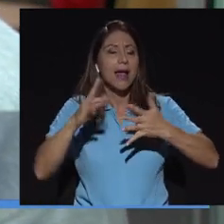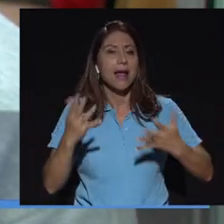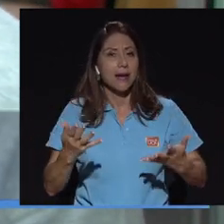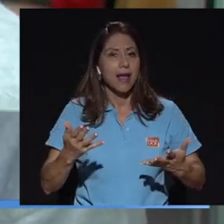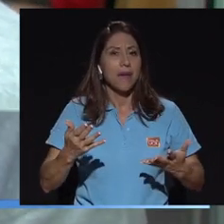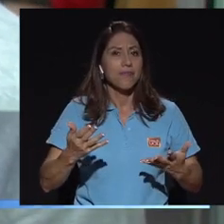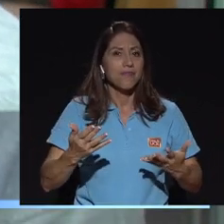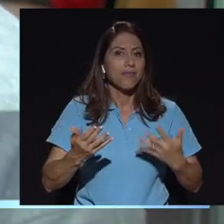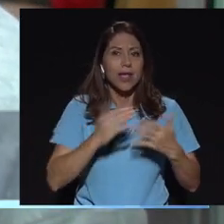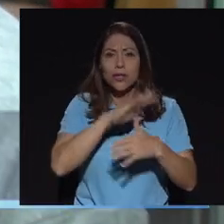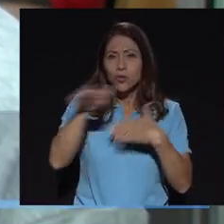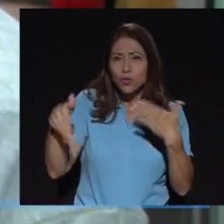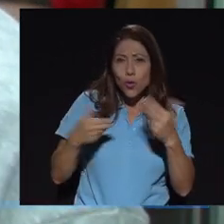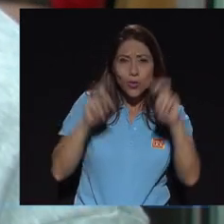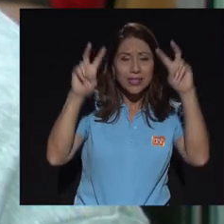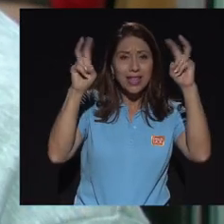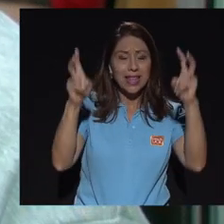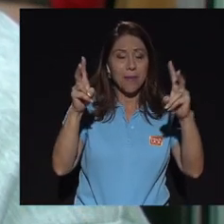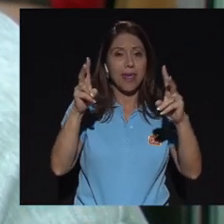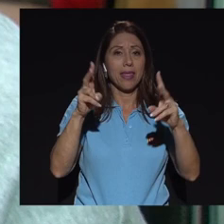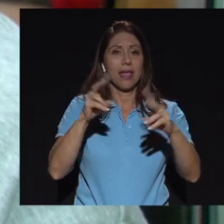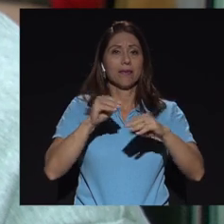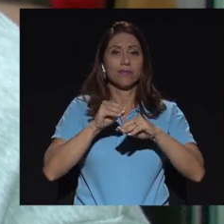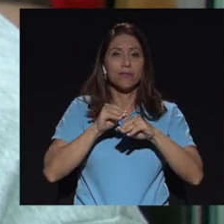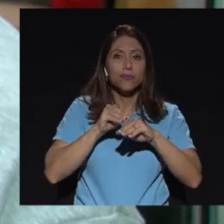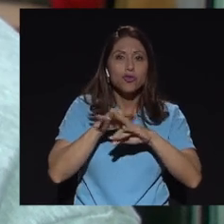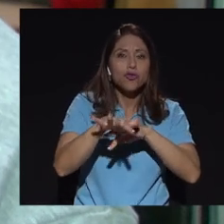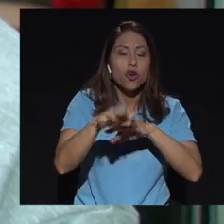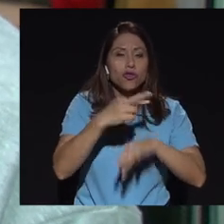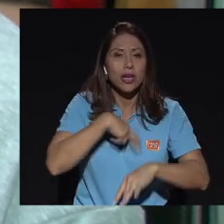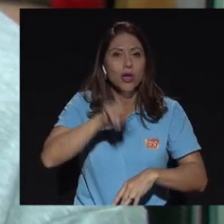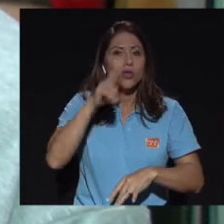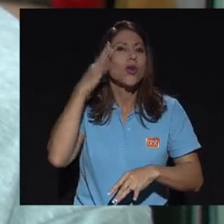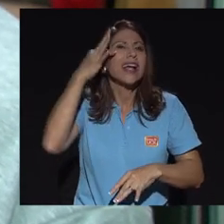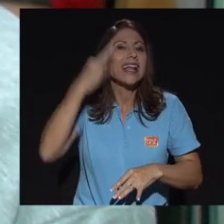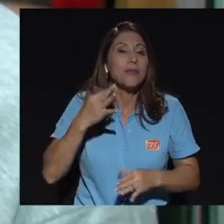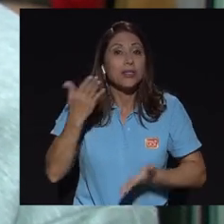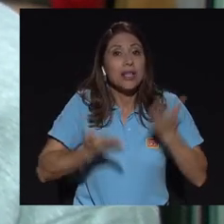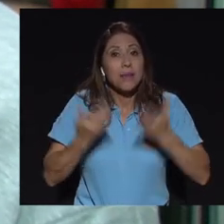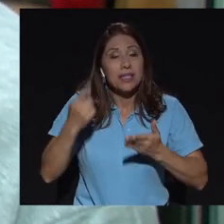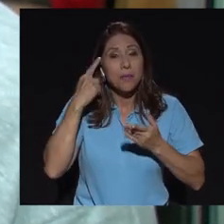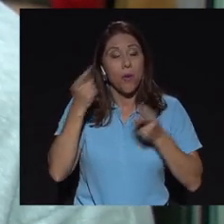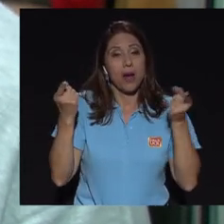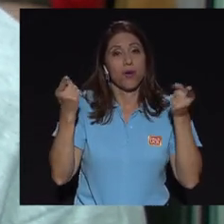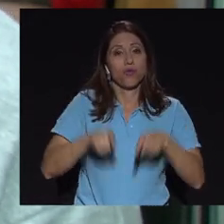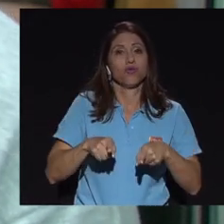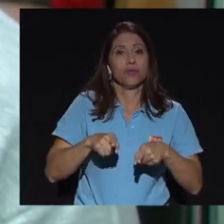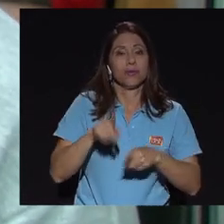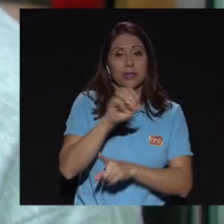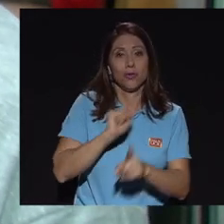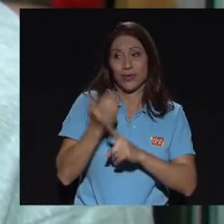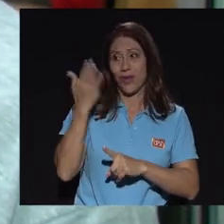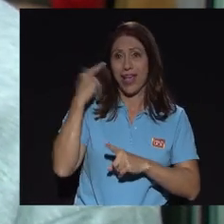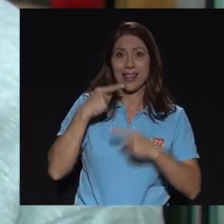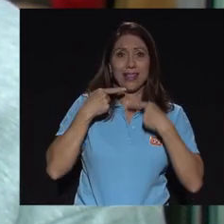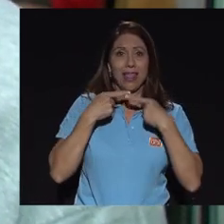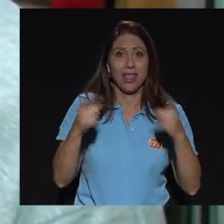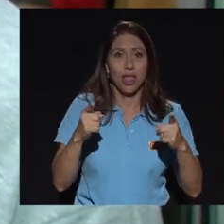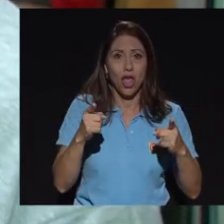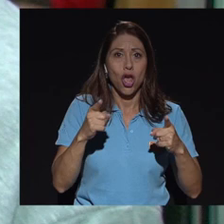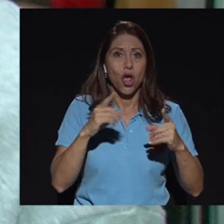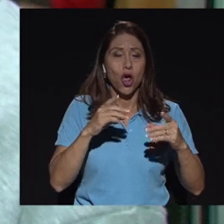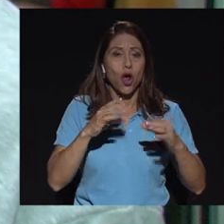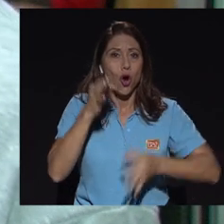y es todo este tema del shock religioso, creímos que tal vez era un poco por la coyuntura del fallo de la corte, pero bueno, los resultados arrojan